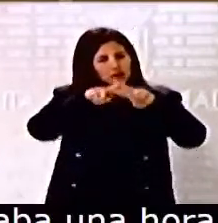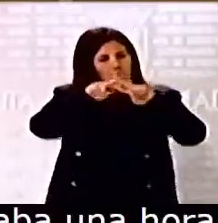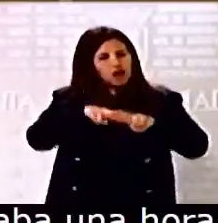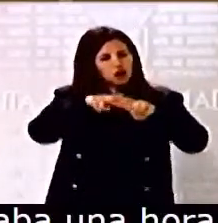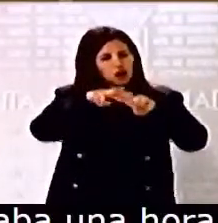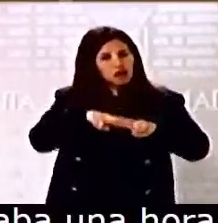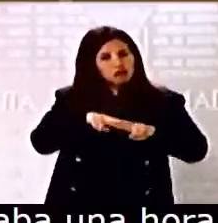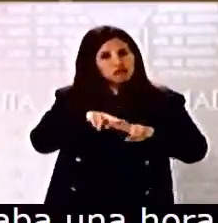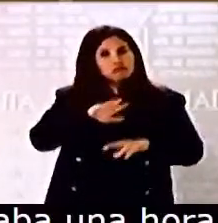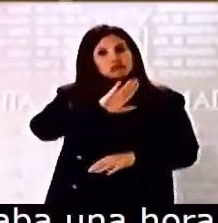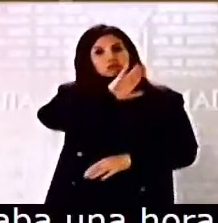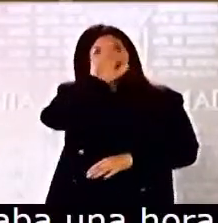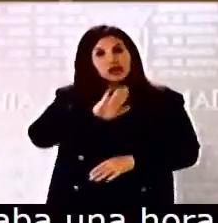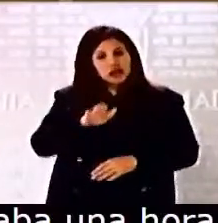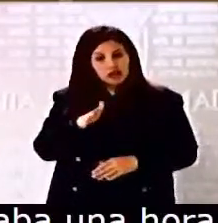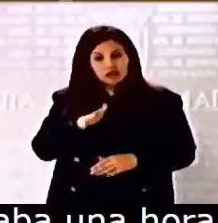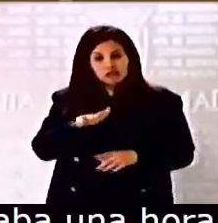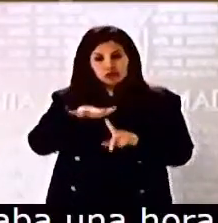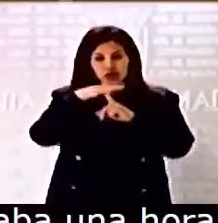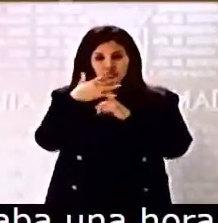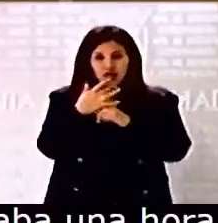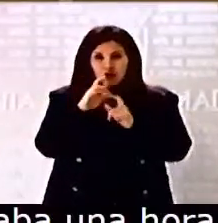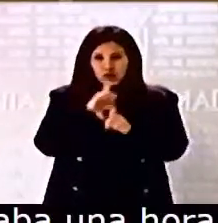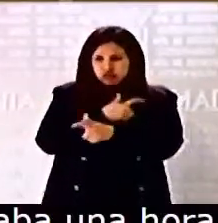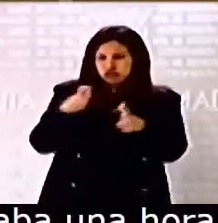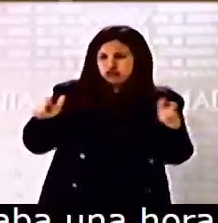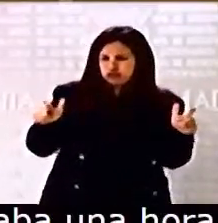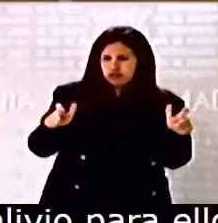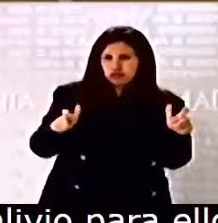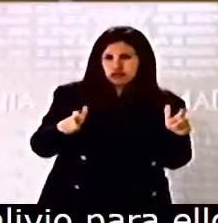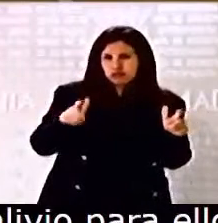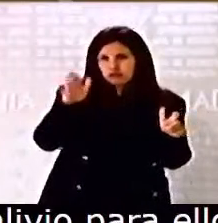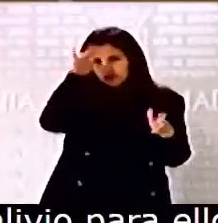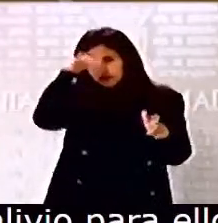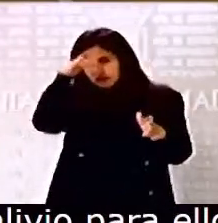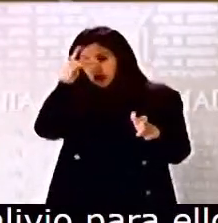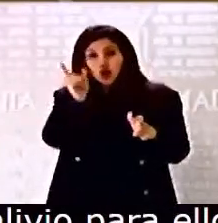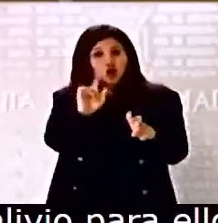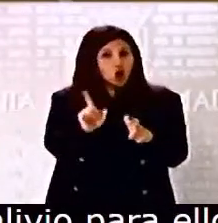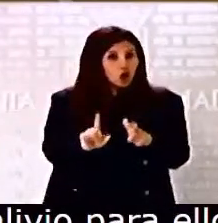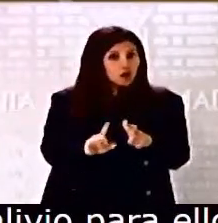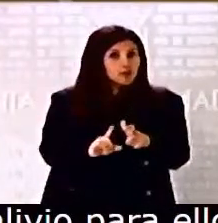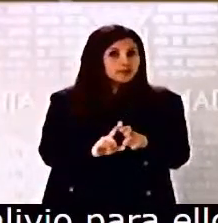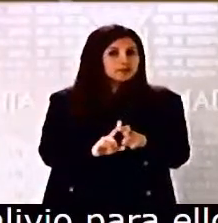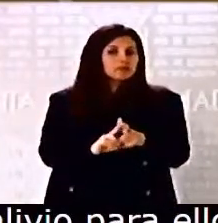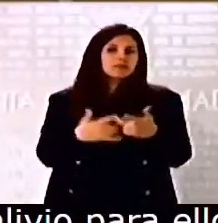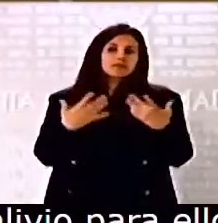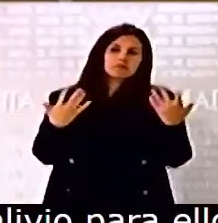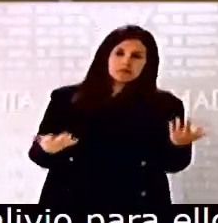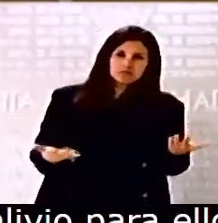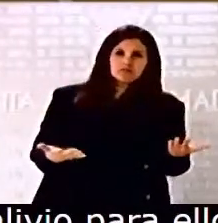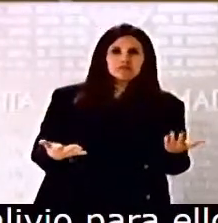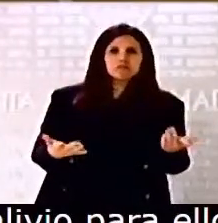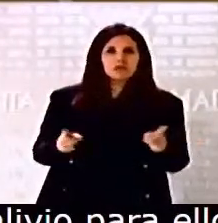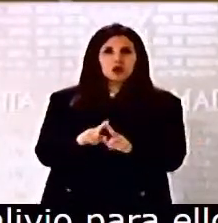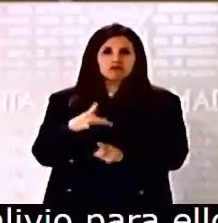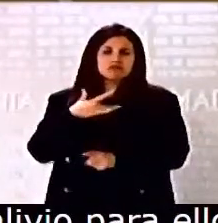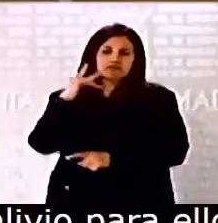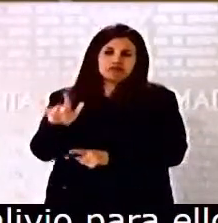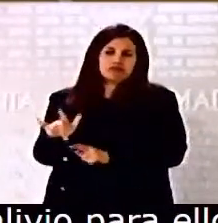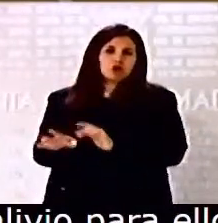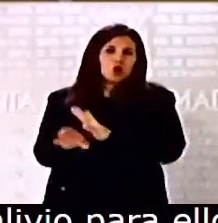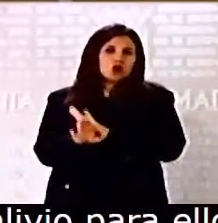excesiva incidencia o repercusión sobre las incidencias. Y en este sentido, de momento,